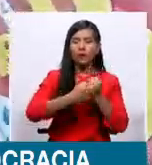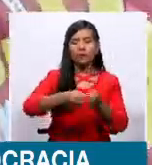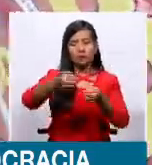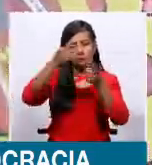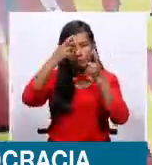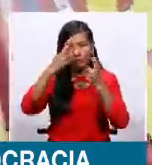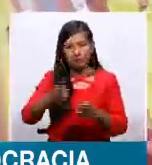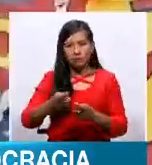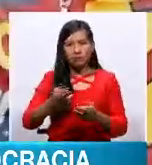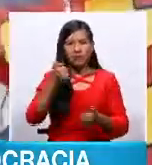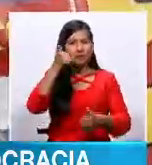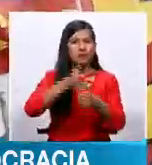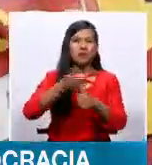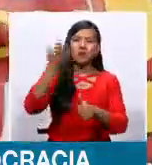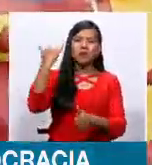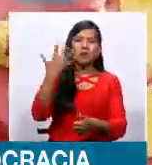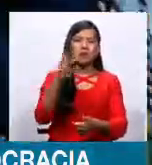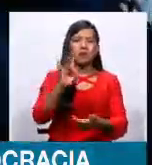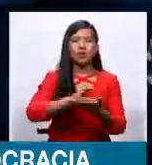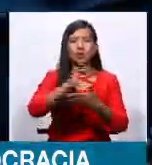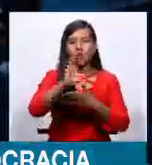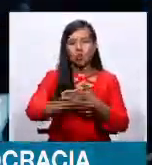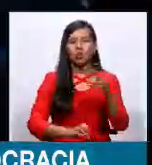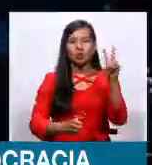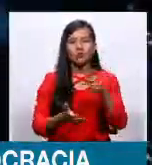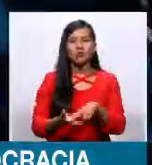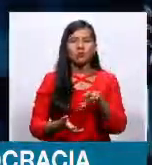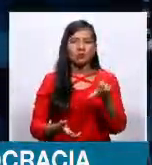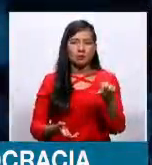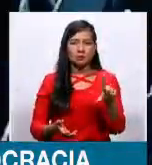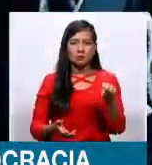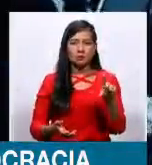18 de octubre de 2020.